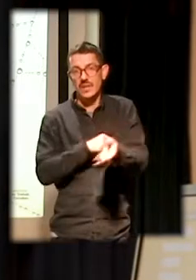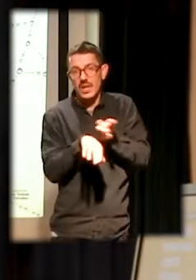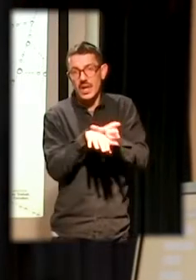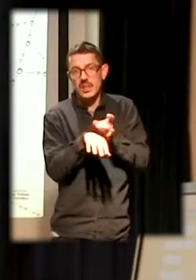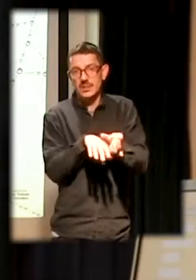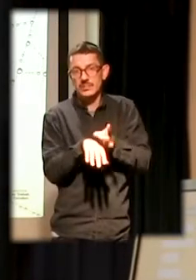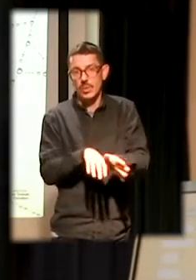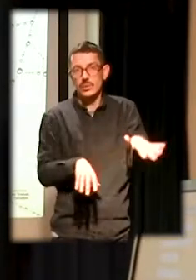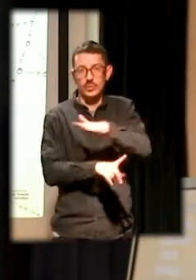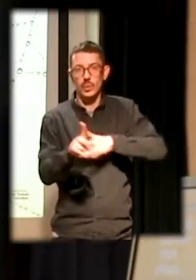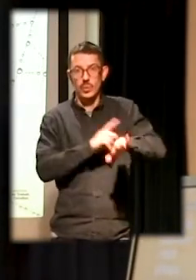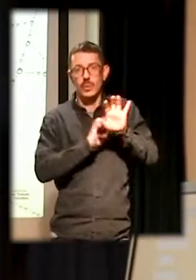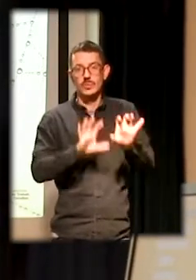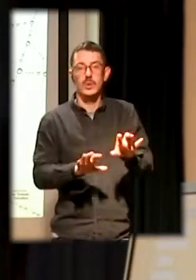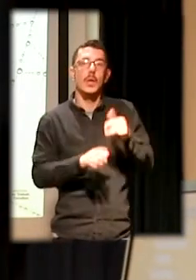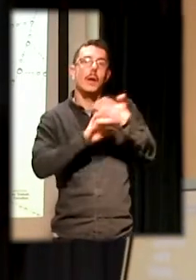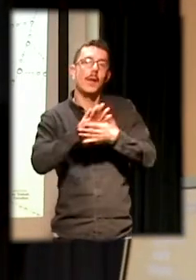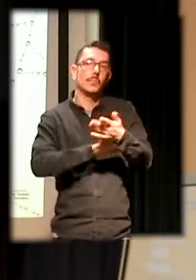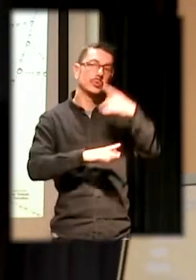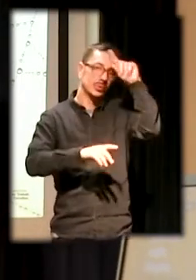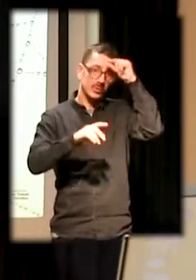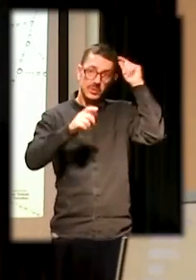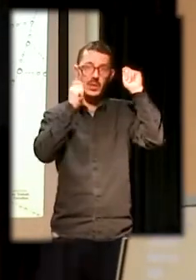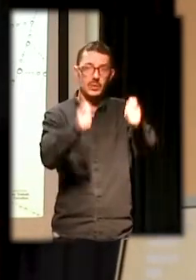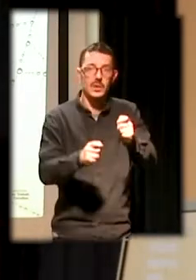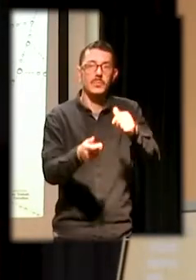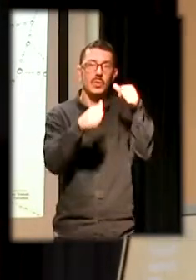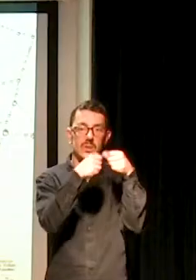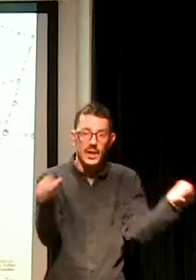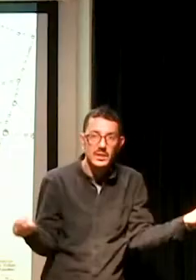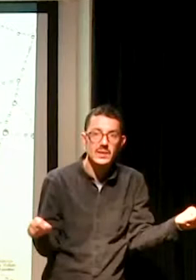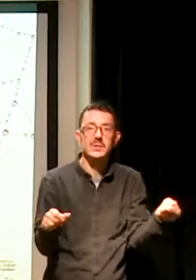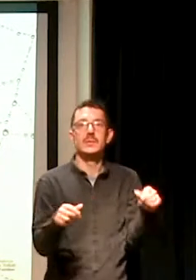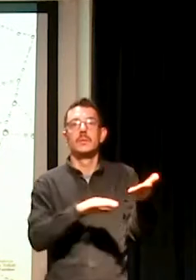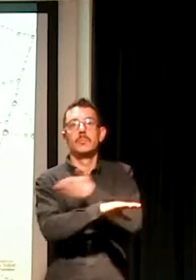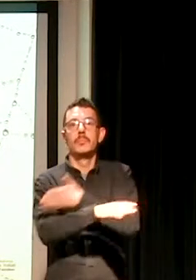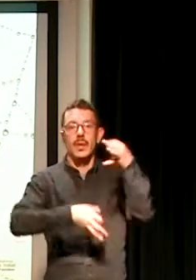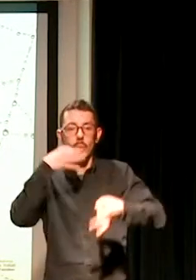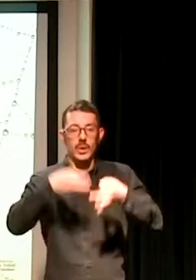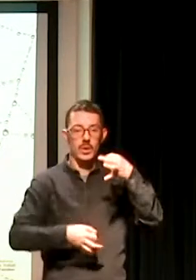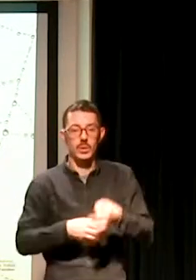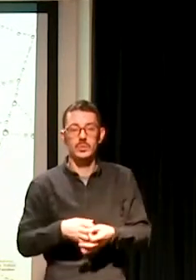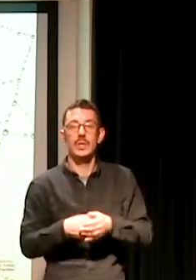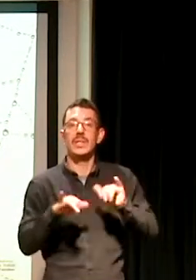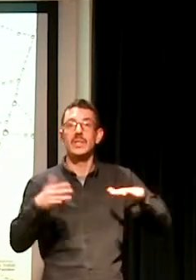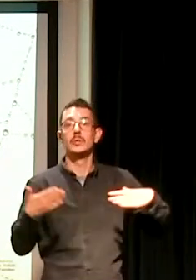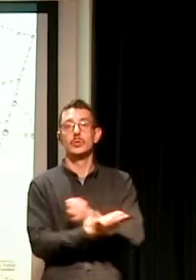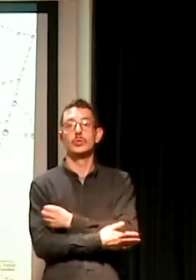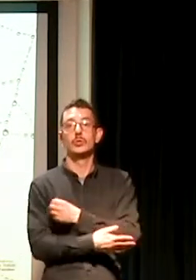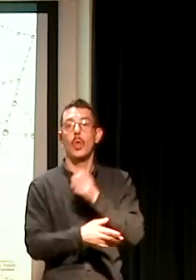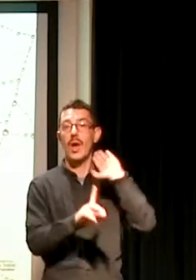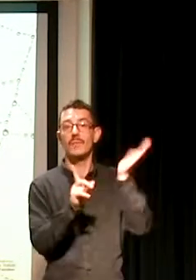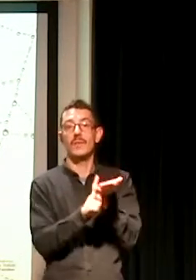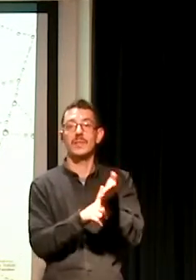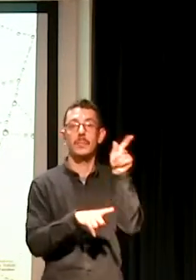hablar claro, y entonces aquí hemos hablado de estereotipos, de prejuicios, de estigmas, de etiquetas, y cómo todo esto afecta a cómo